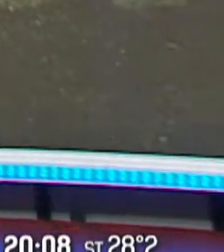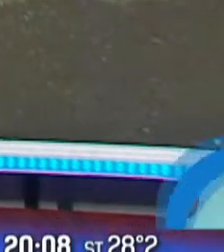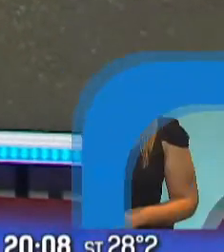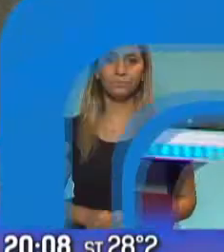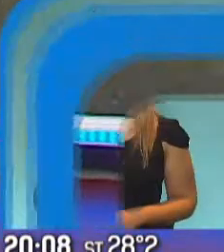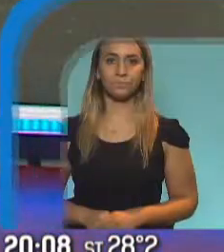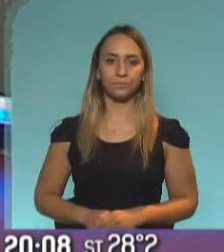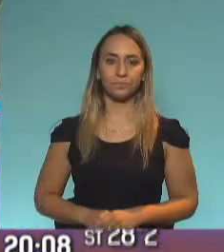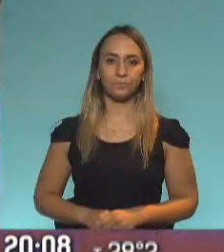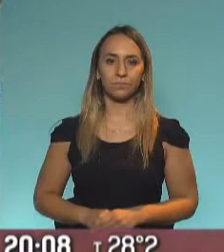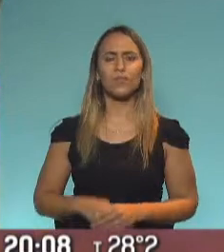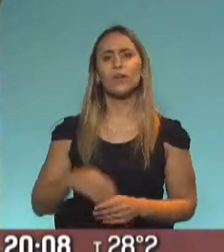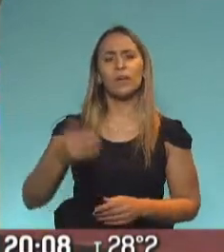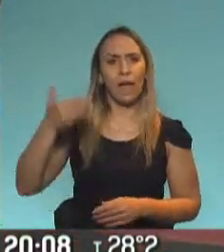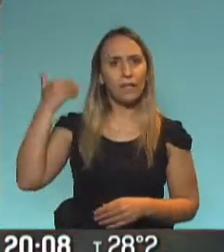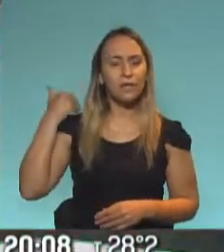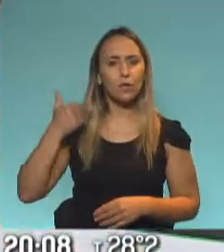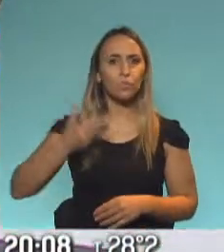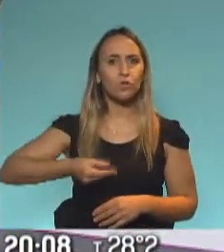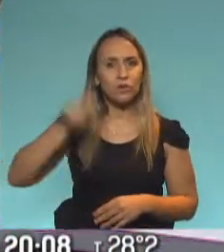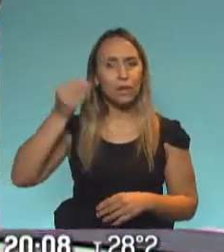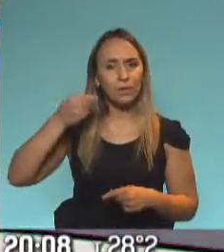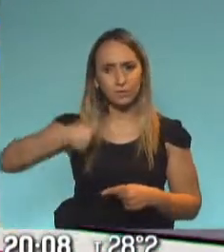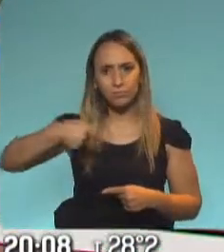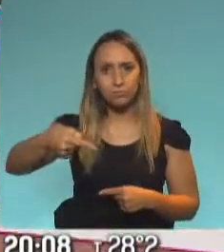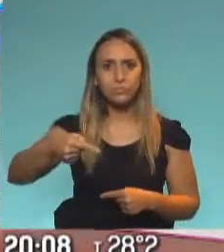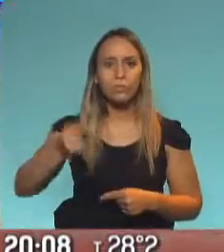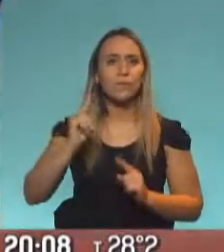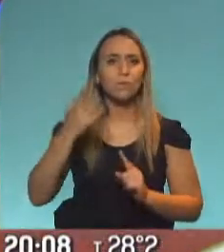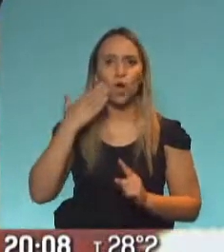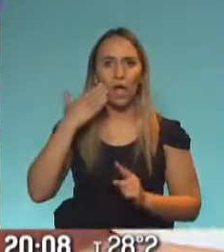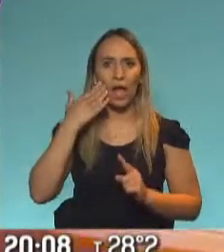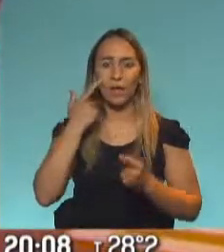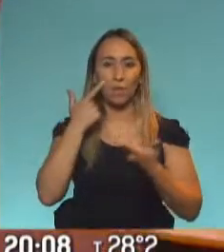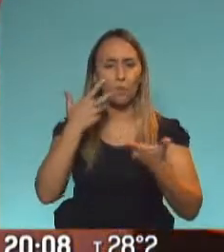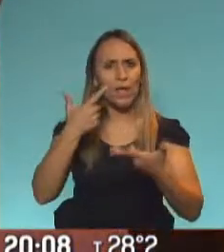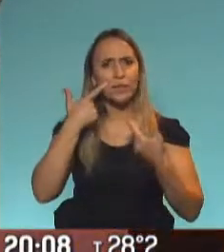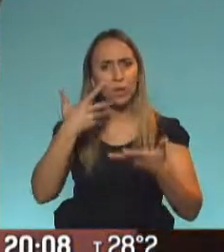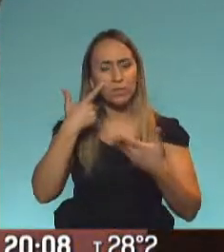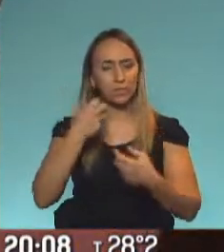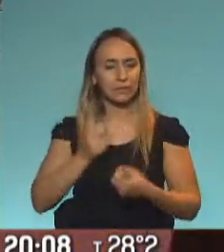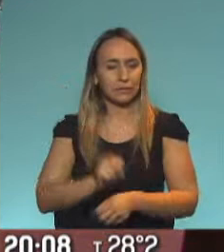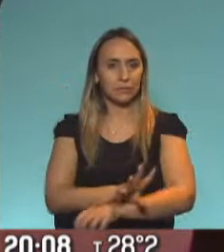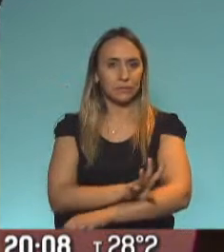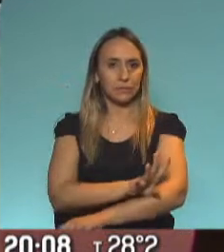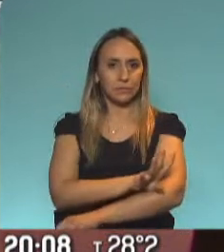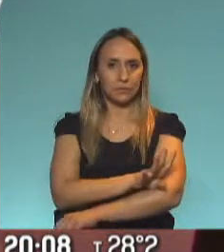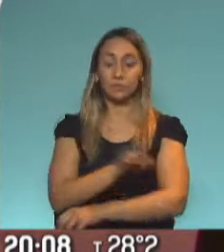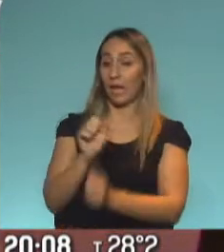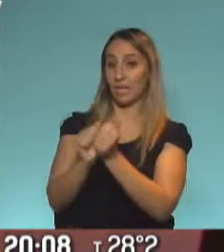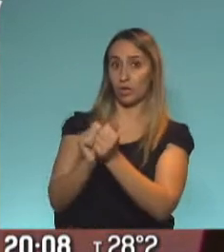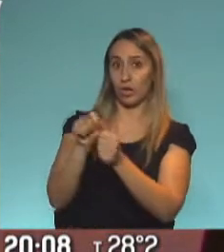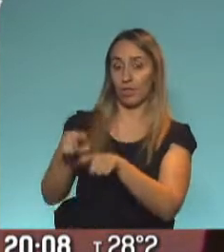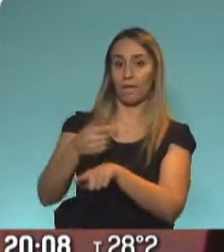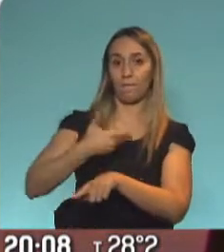Pasamos días con esa imagen. Nos sorprendió, nos estremeció, nos empezó a doler la historia de un chico, Facundo